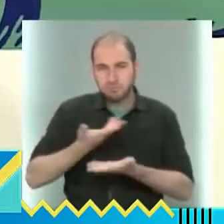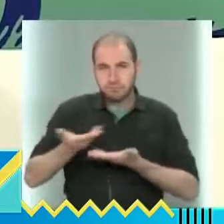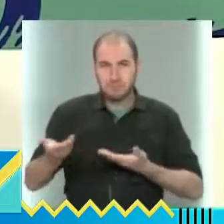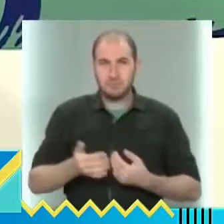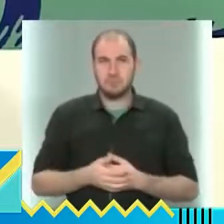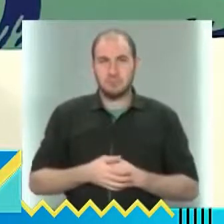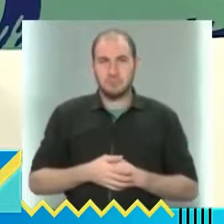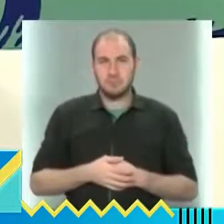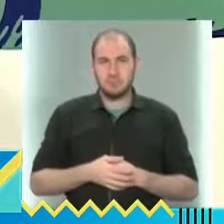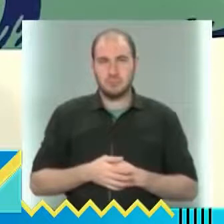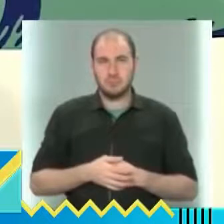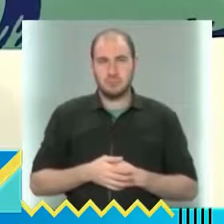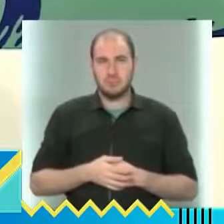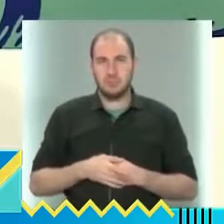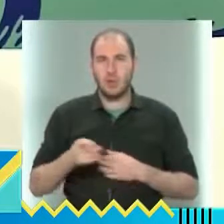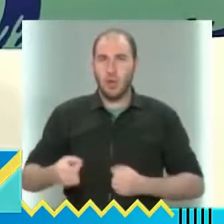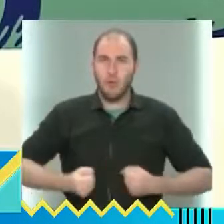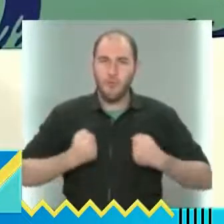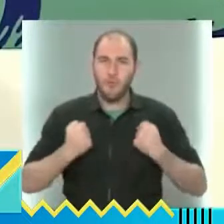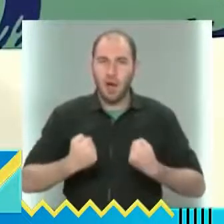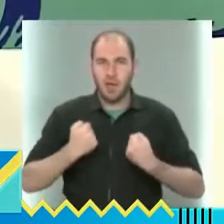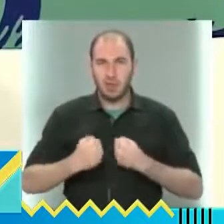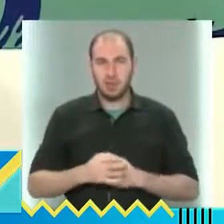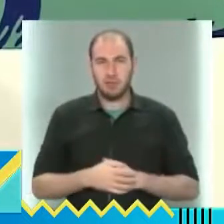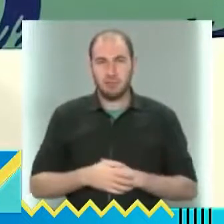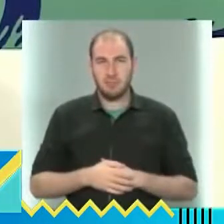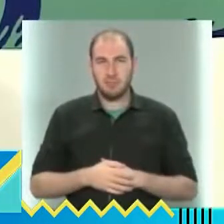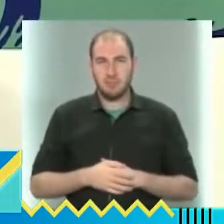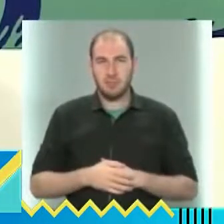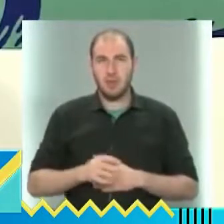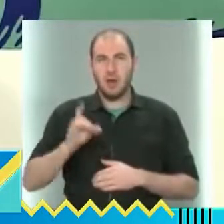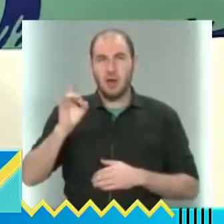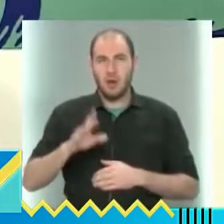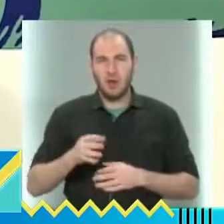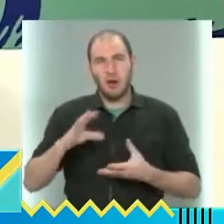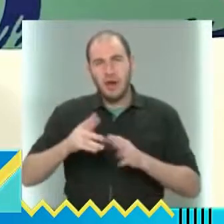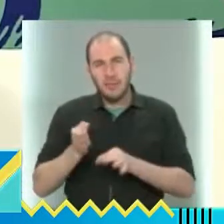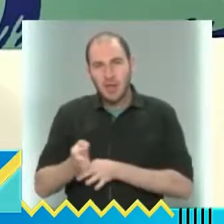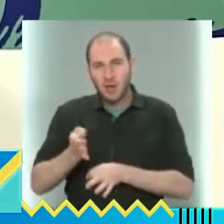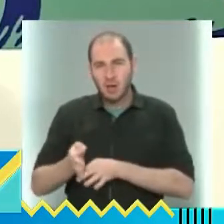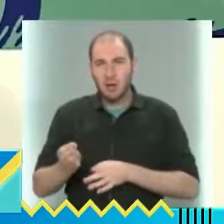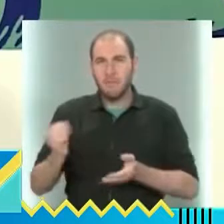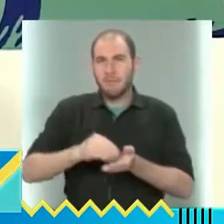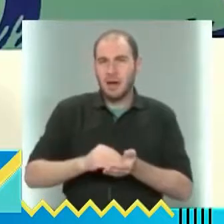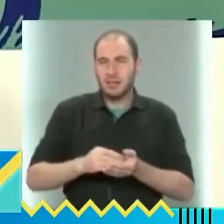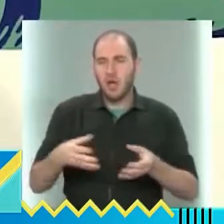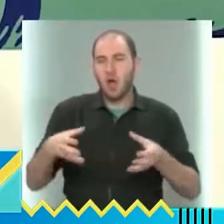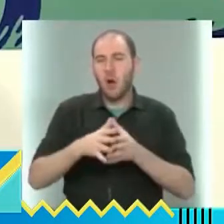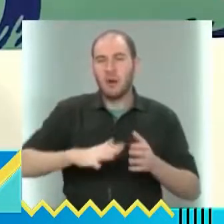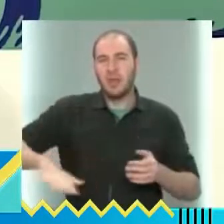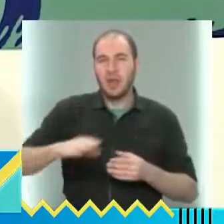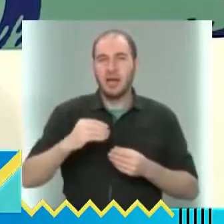es tan fuerte que ya no solamente es lo pedagógico, sino, bueno, ¿qué hacemos